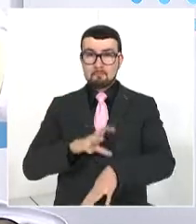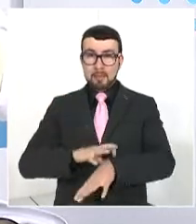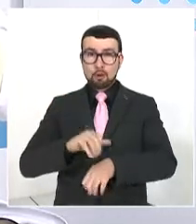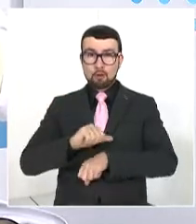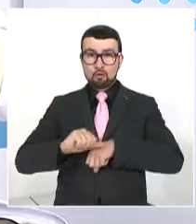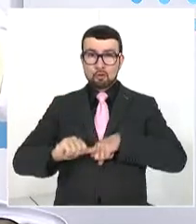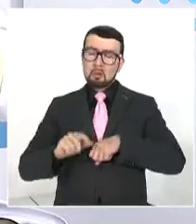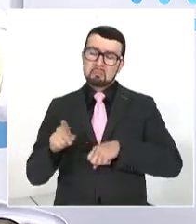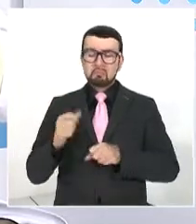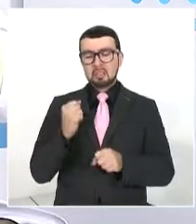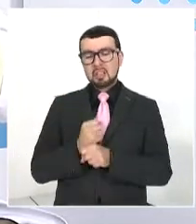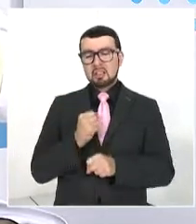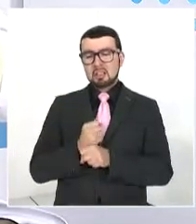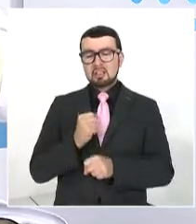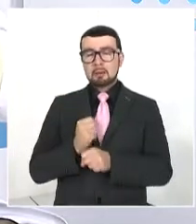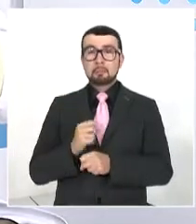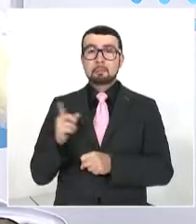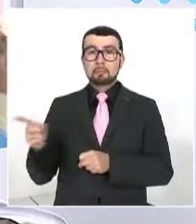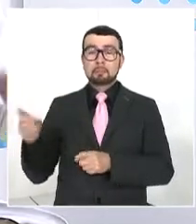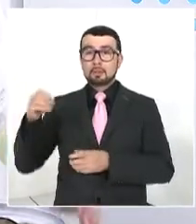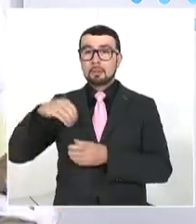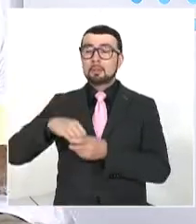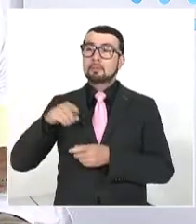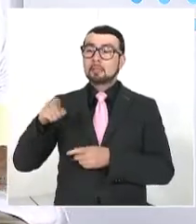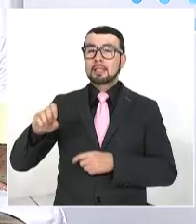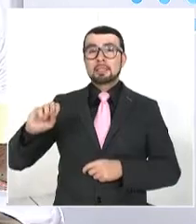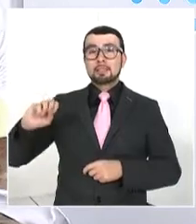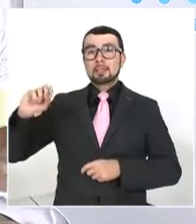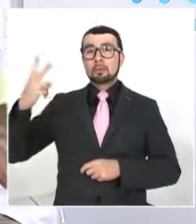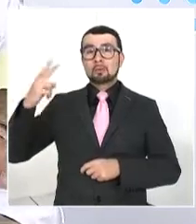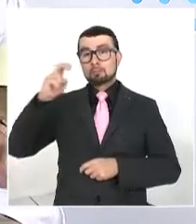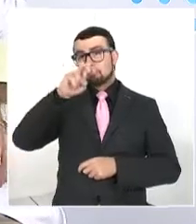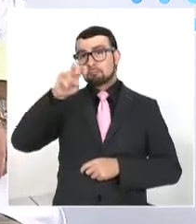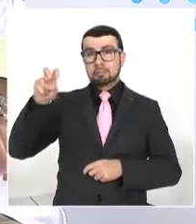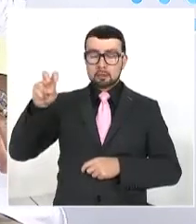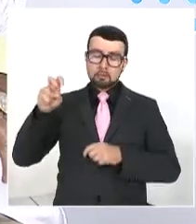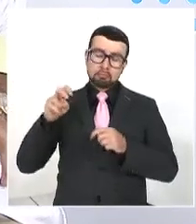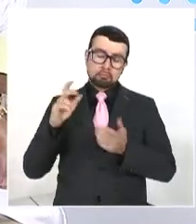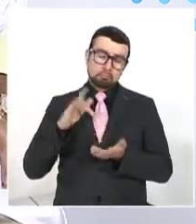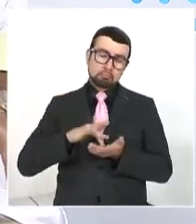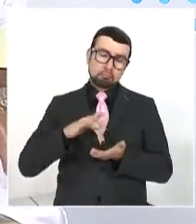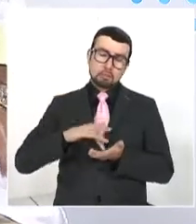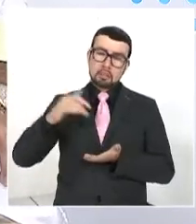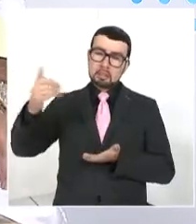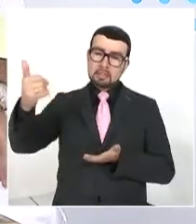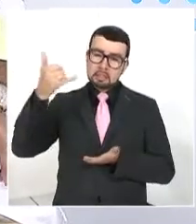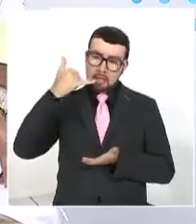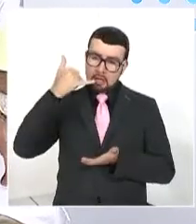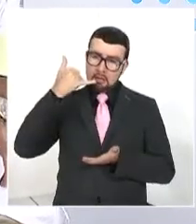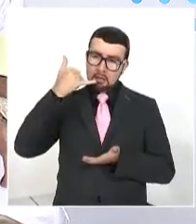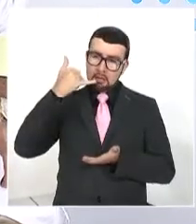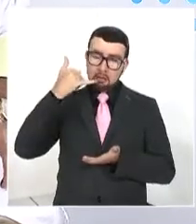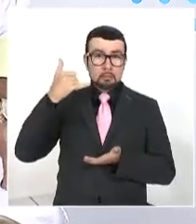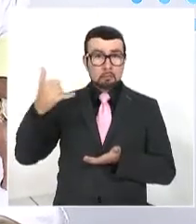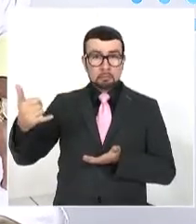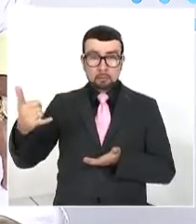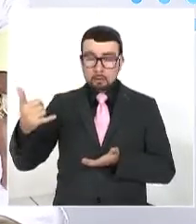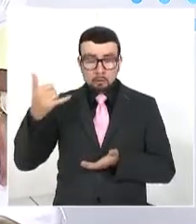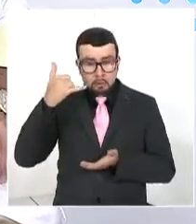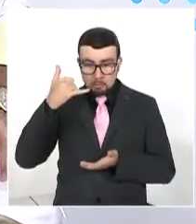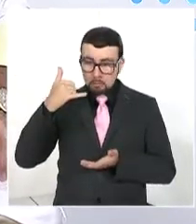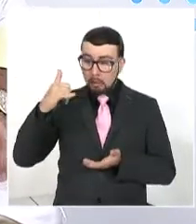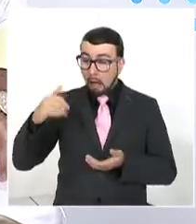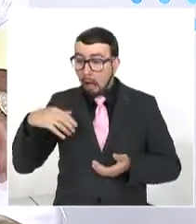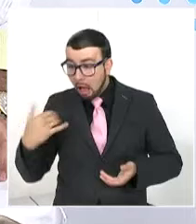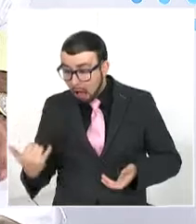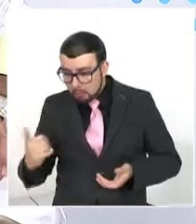en el hospital en Risaralda, estando en el segundo piso, le entró una llamada. El teléfono se le cae y él,